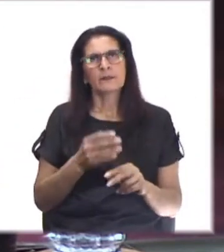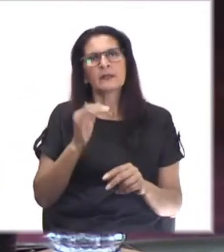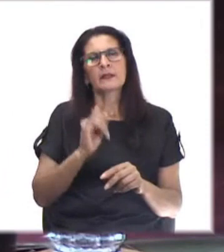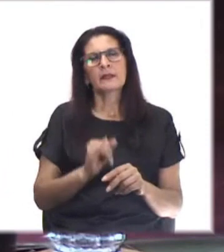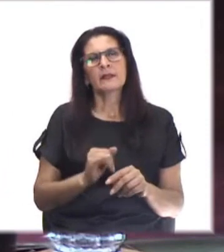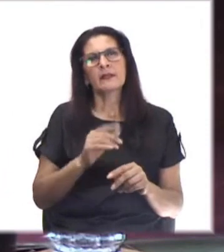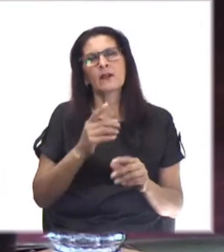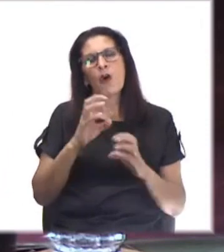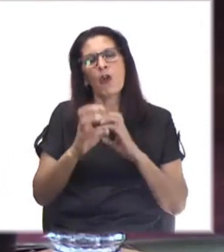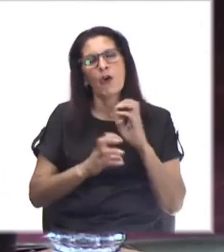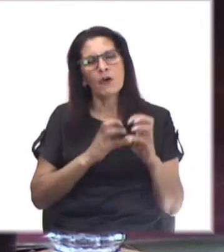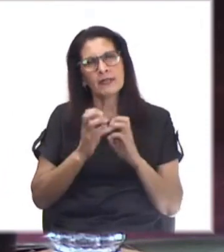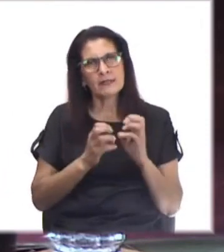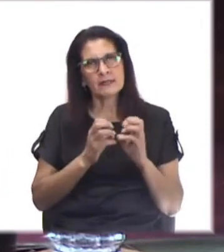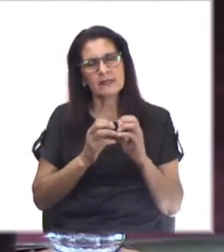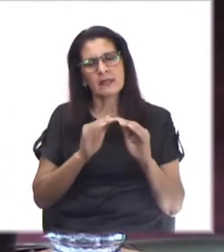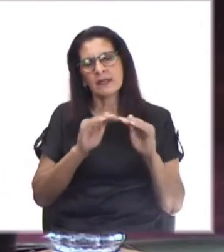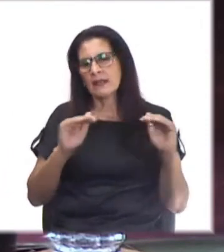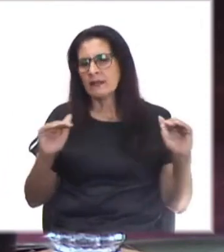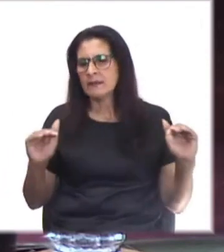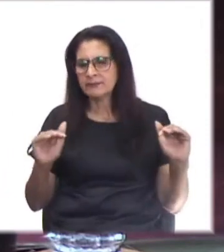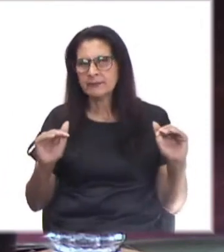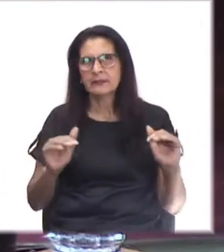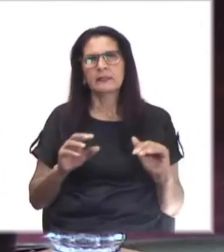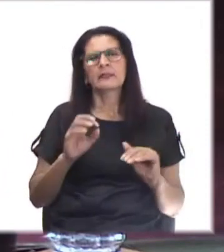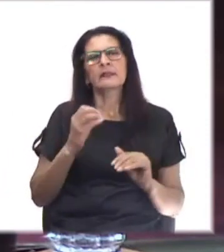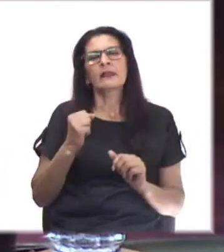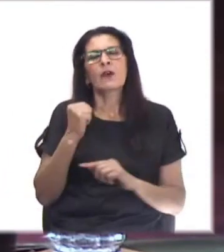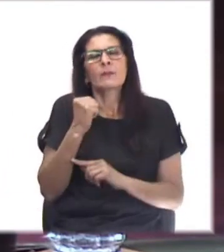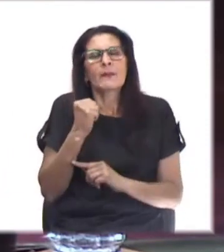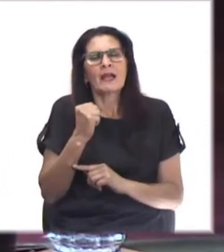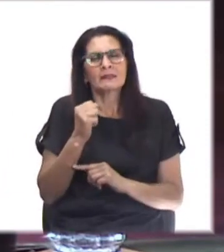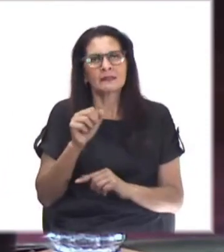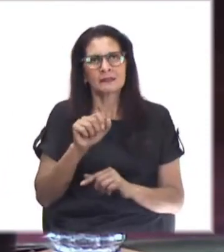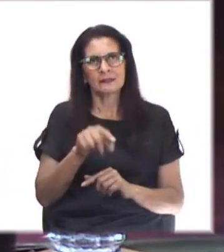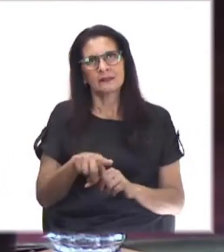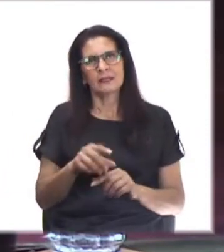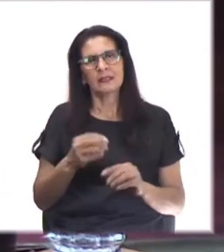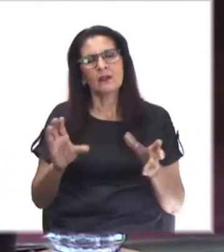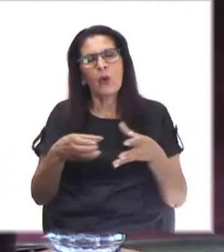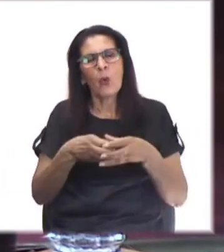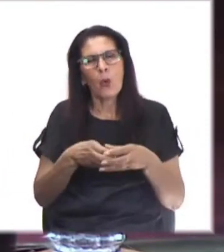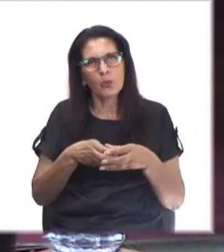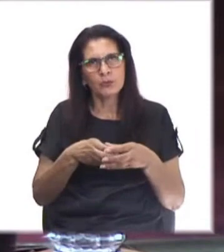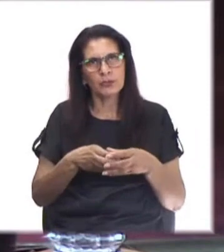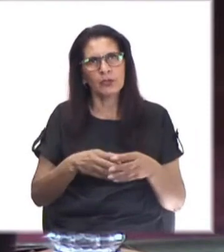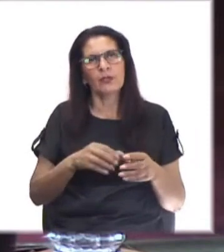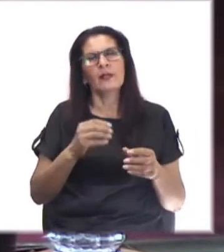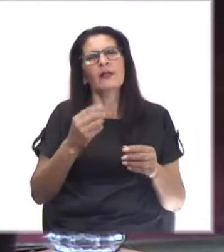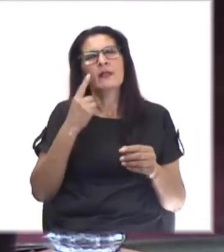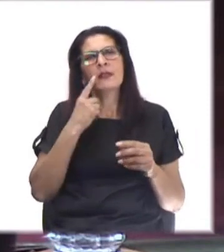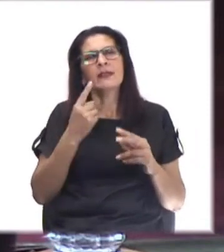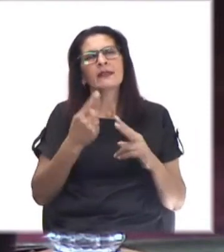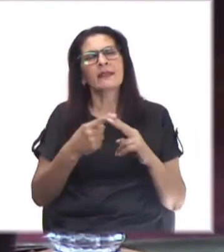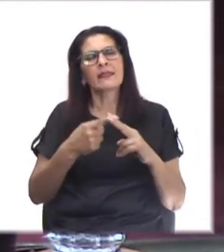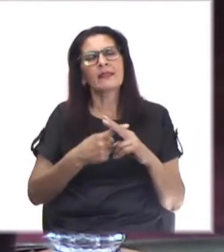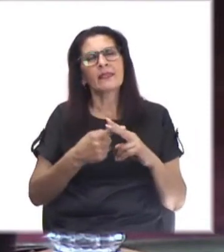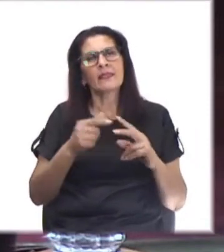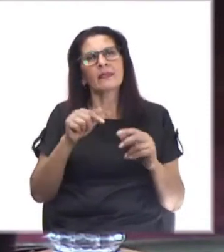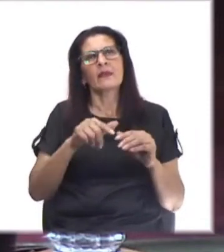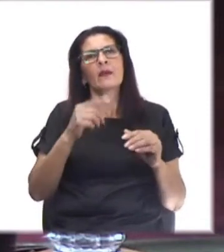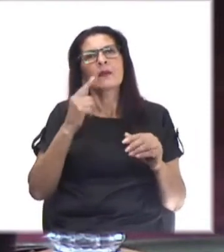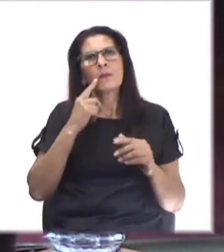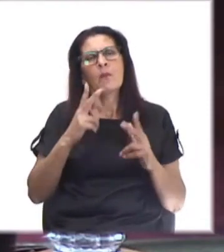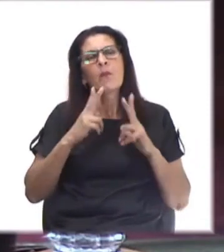y de colores y de expresiones preferidas que construyen en su conjunto la entidad moral de lo